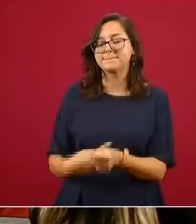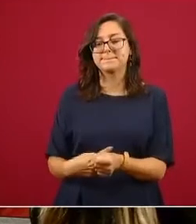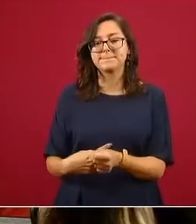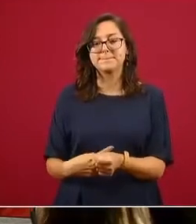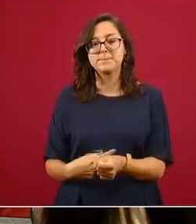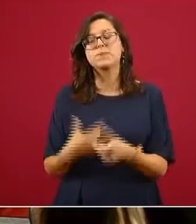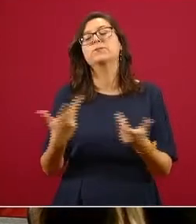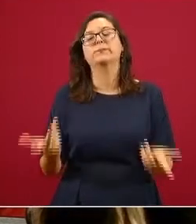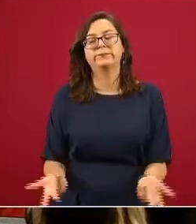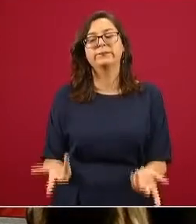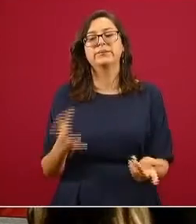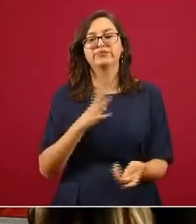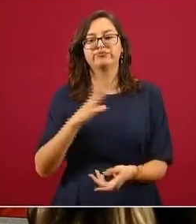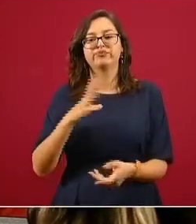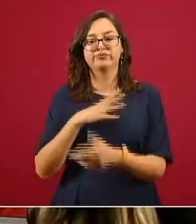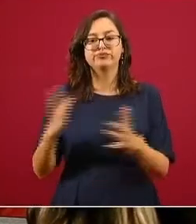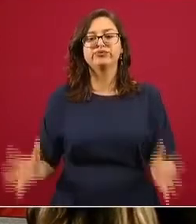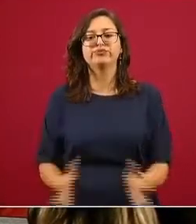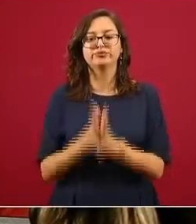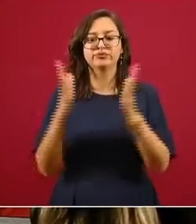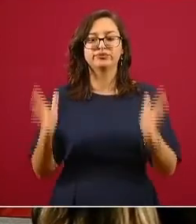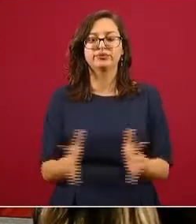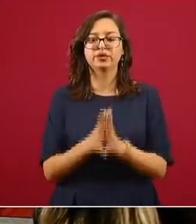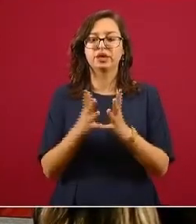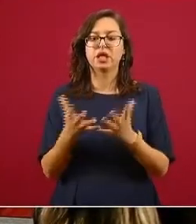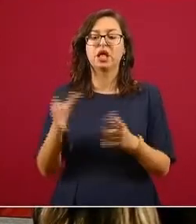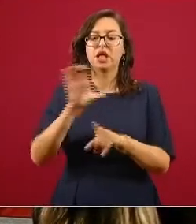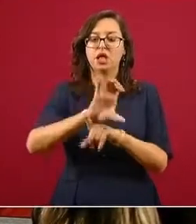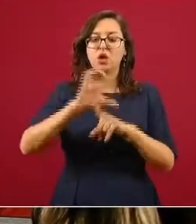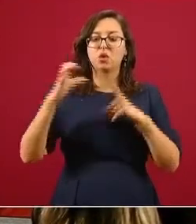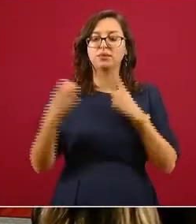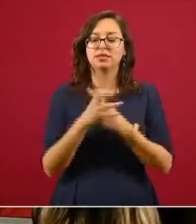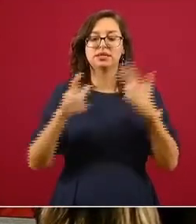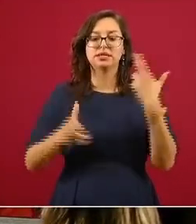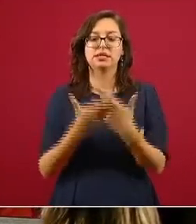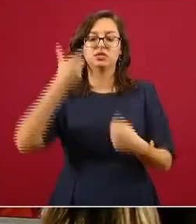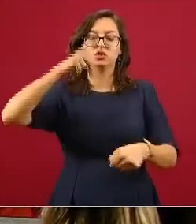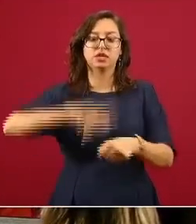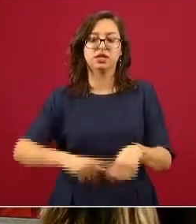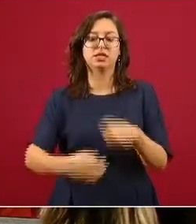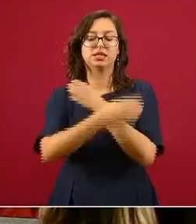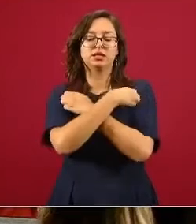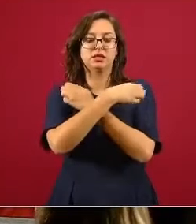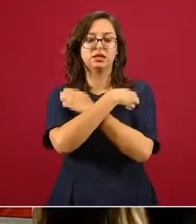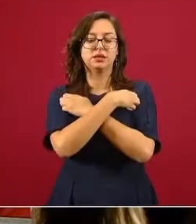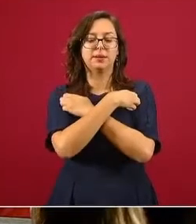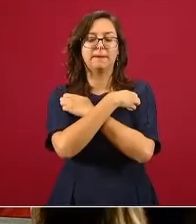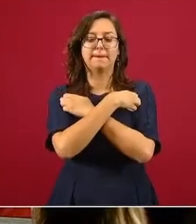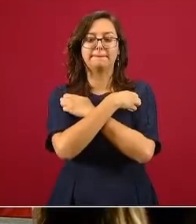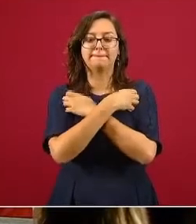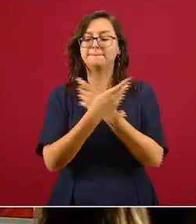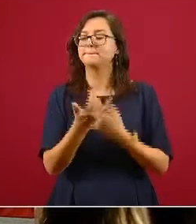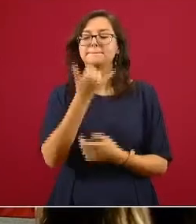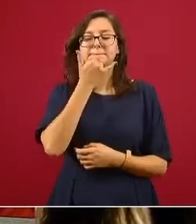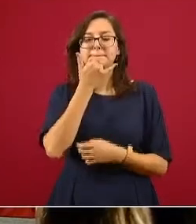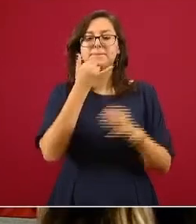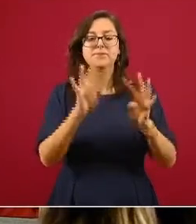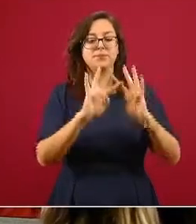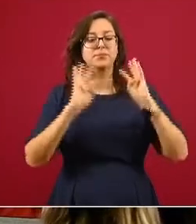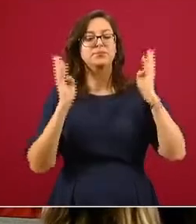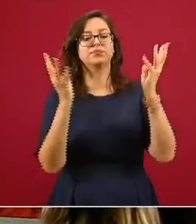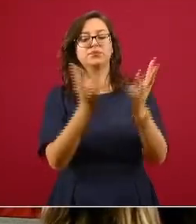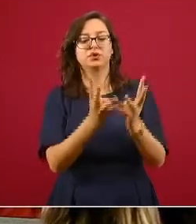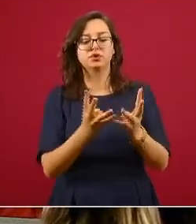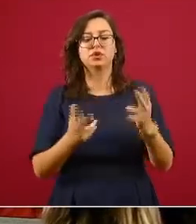tuvimos una participación del Comité Nacional de Educación, el Consejo Nacional de Educación, CONAEDU,